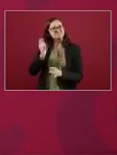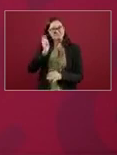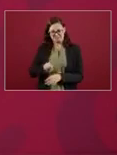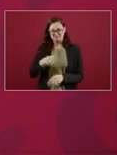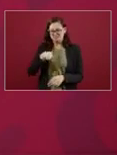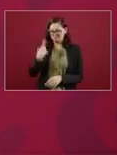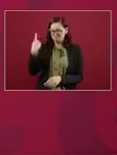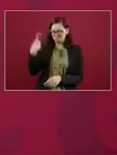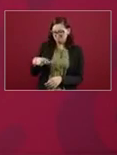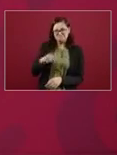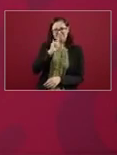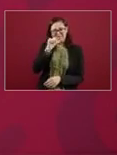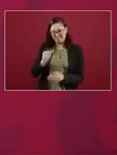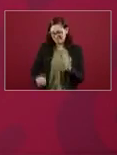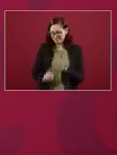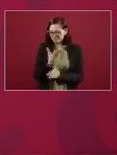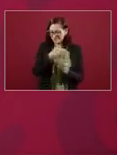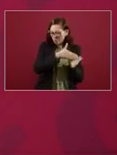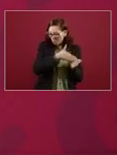Para aquellos que